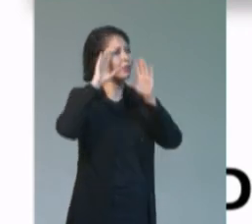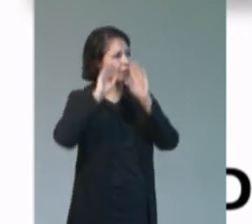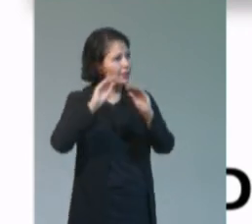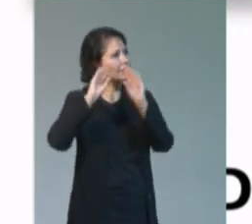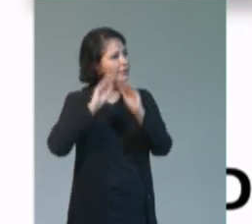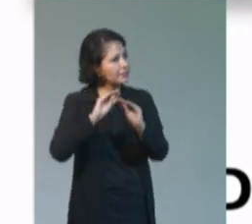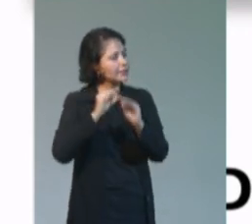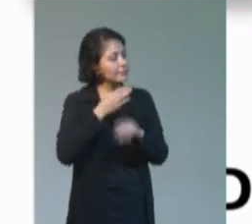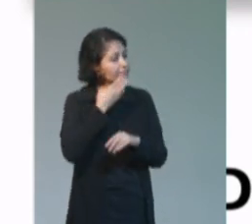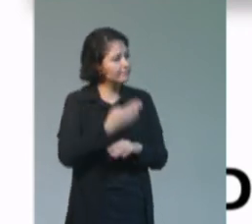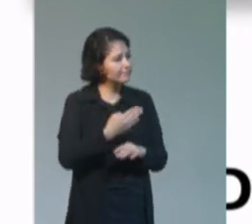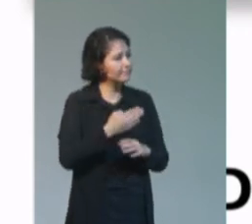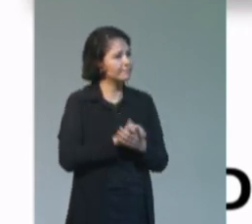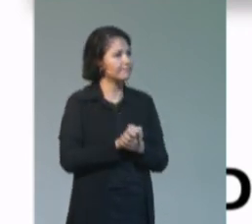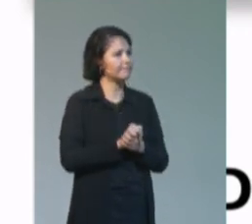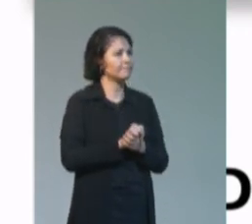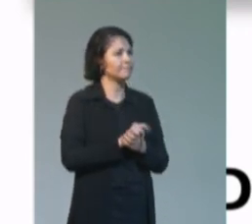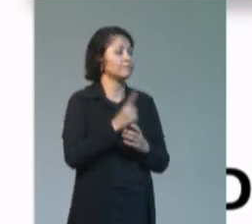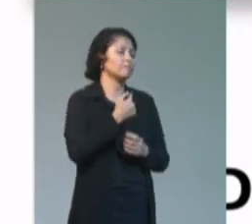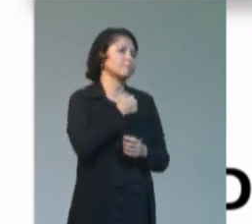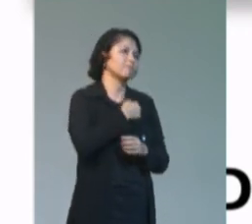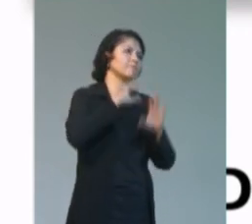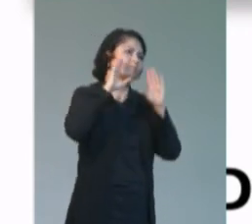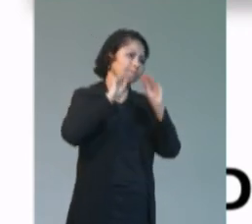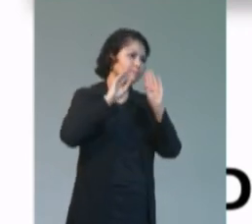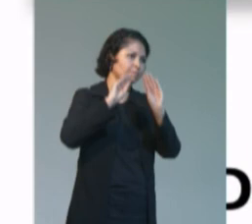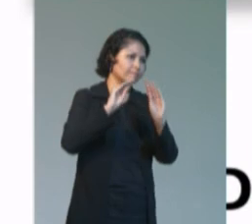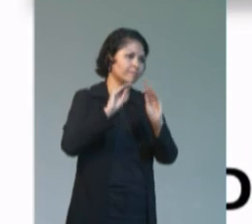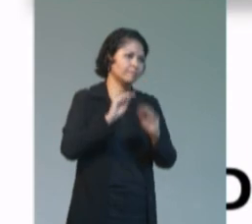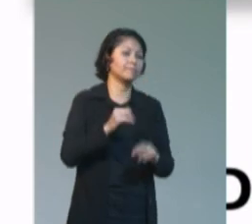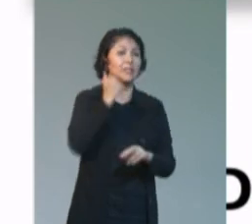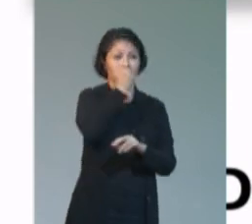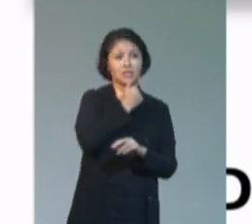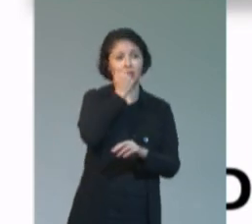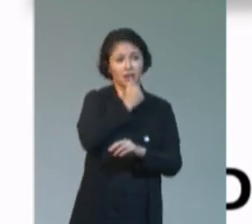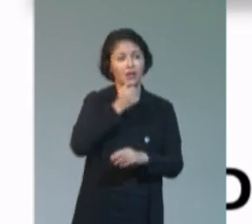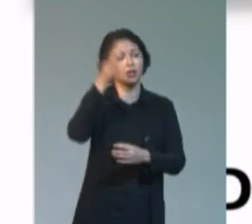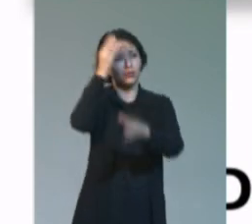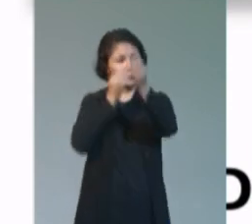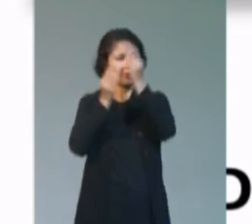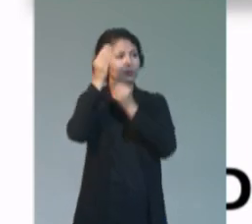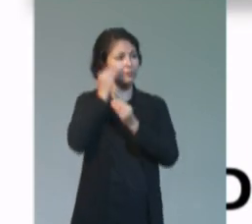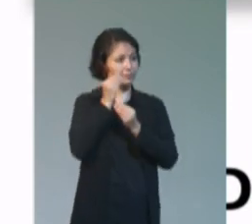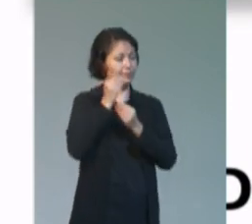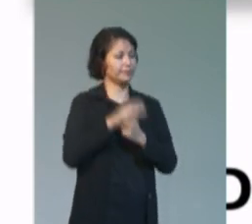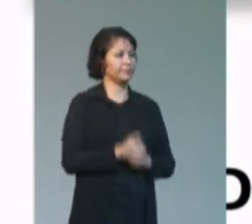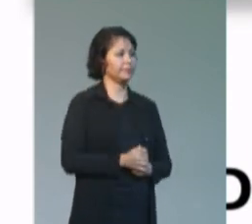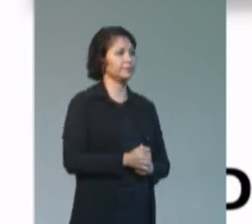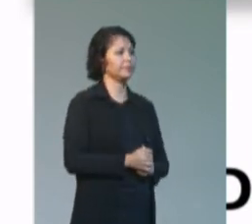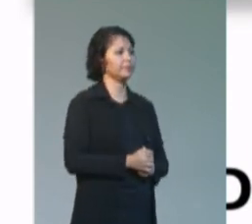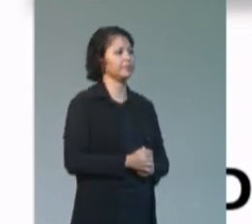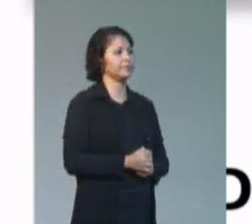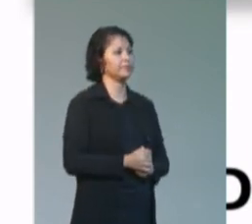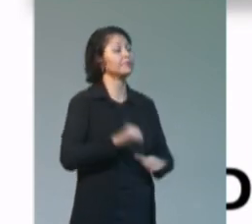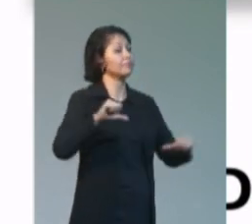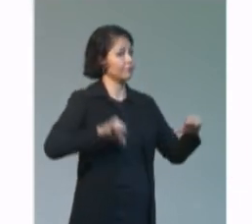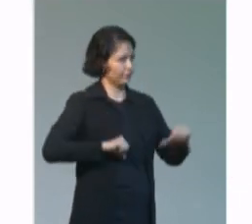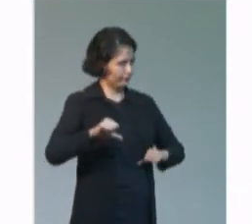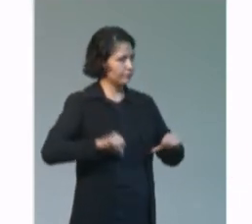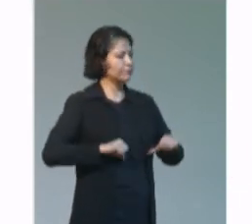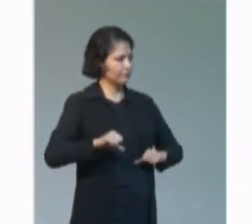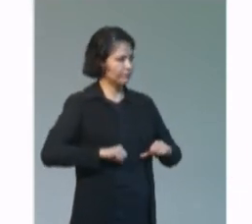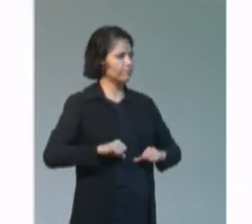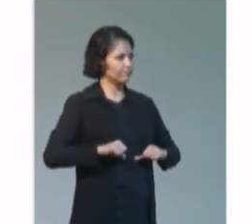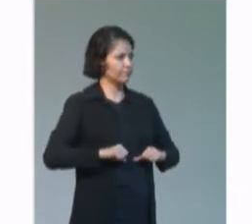parte la enseñanza y por otra parte lo que sería la parte del aprendizaje y en las actividades que nosotros